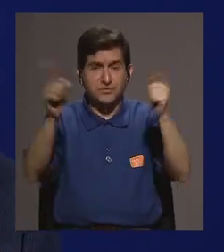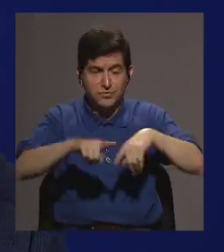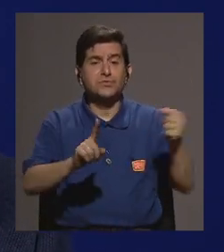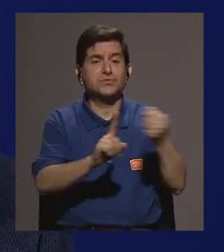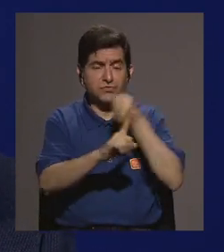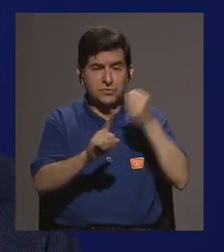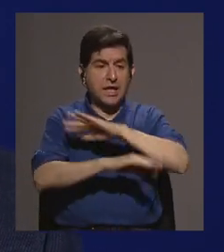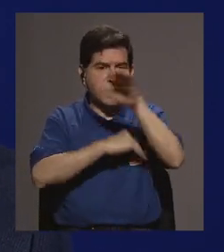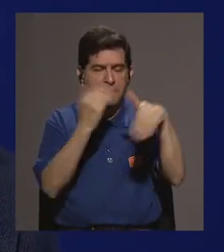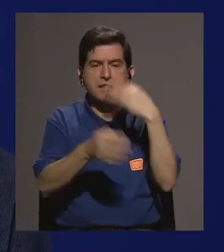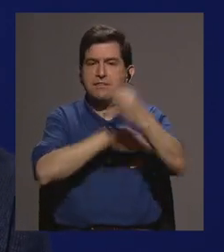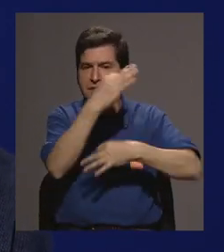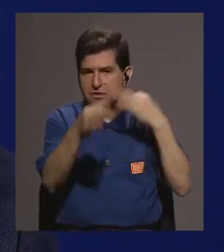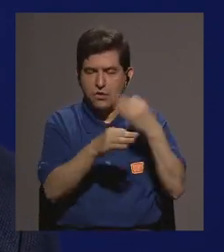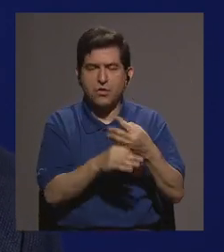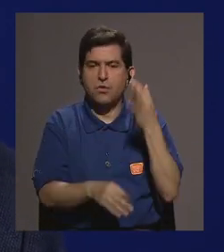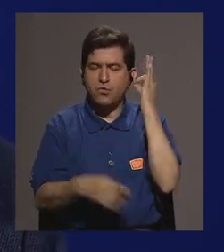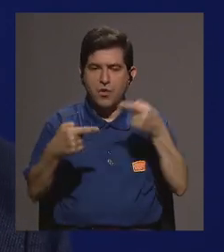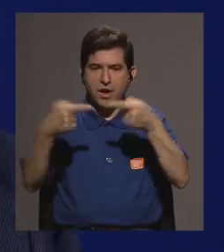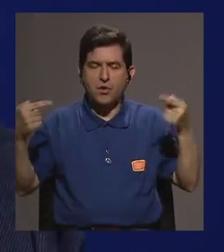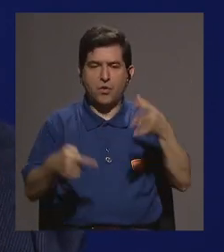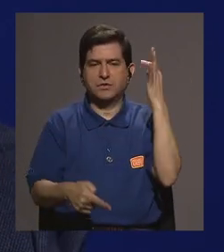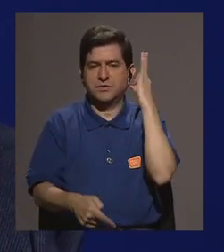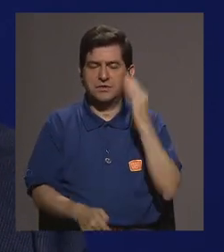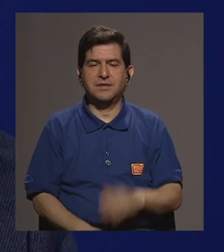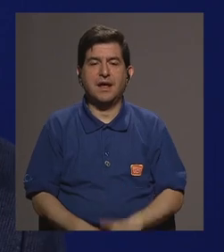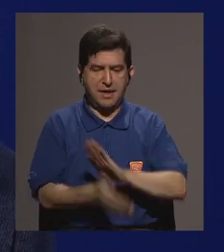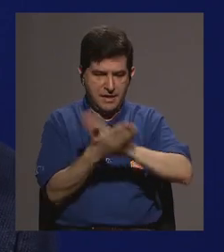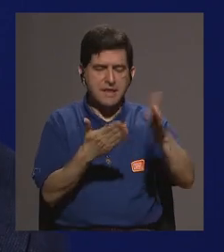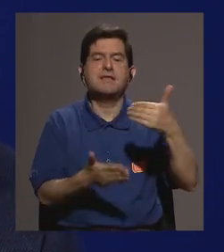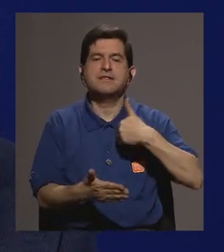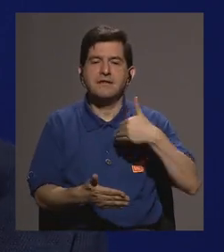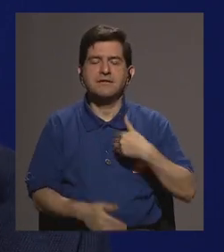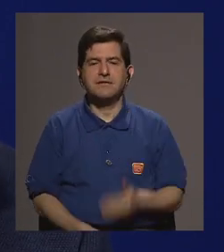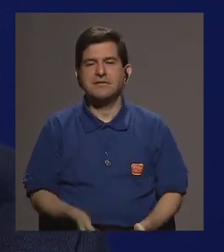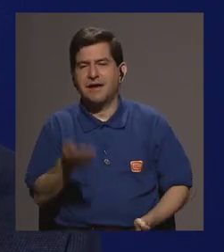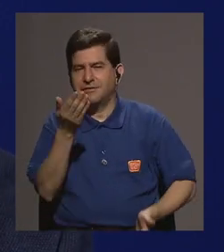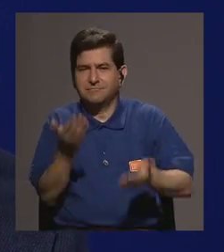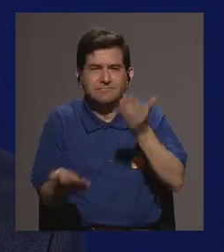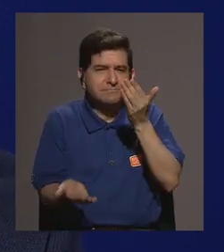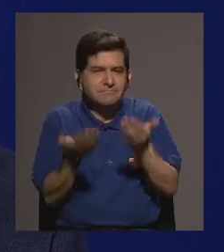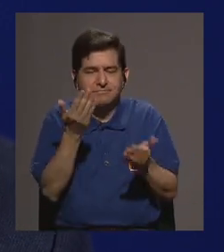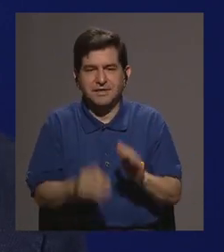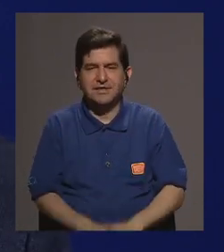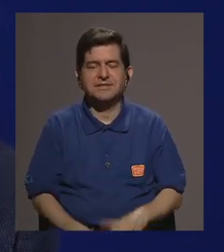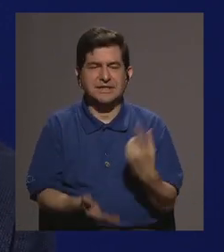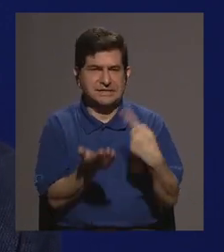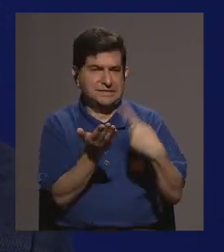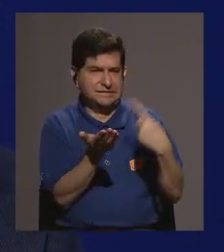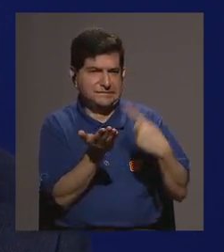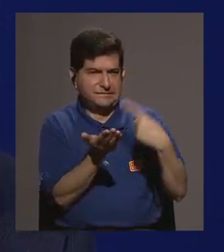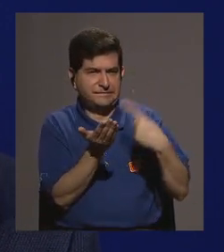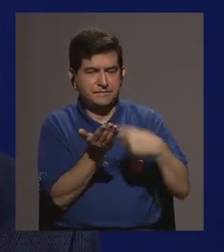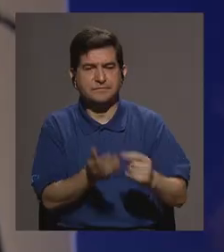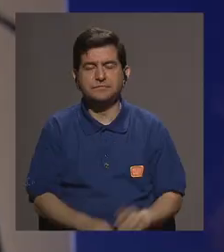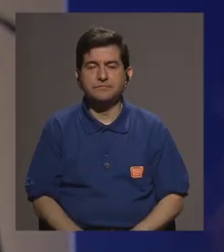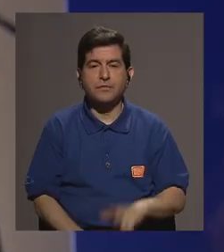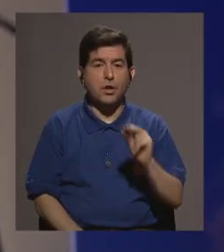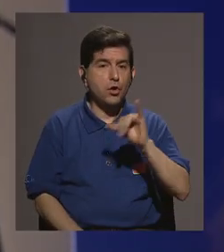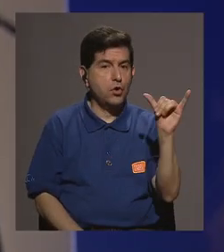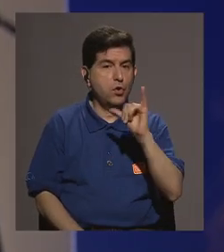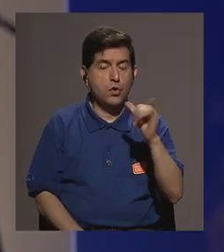se dan agresiones de todo tipo de mujer hacia la mujer 2 dignidad tiene eso creo que por ahí puede haber una polémica y